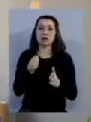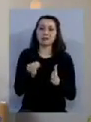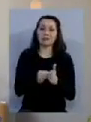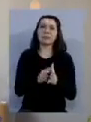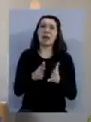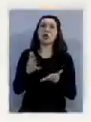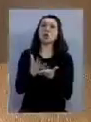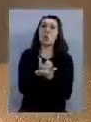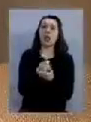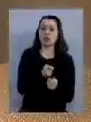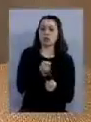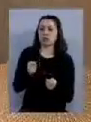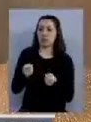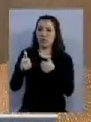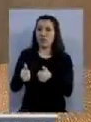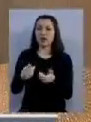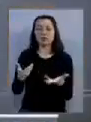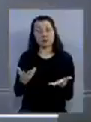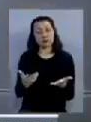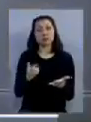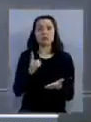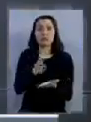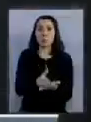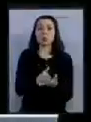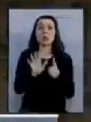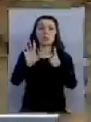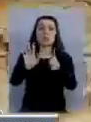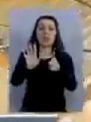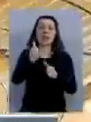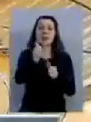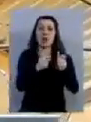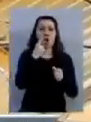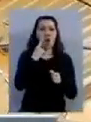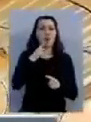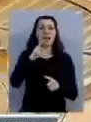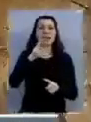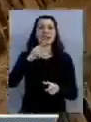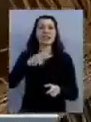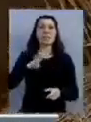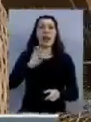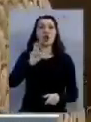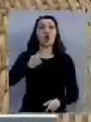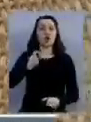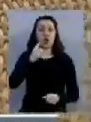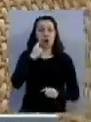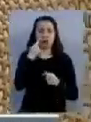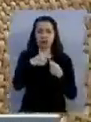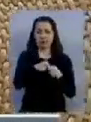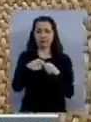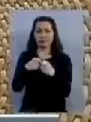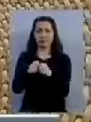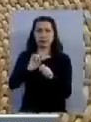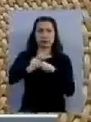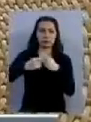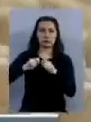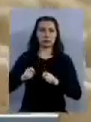un sueldo más justo. Pero este trabajo funciona porque 6 artesanos de Chimbarongo, con habilidad, tejen las piezas. Es una